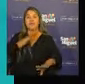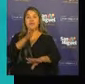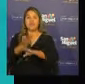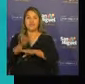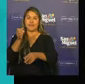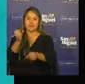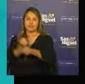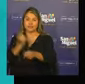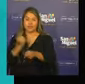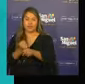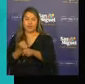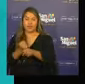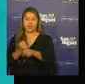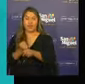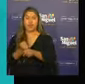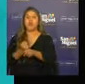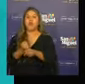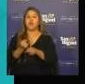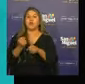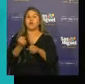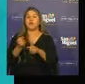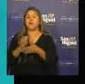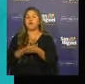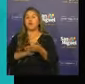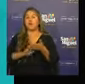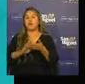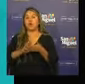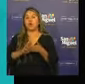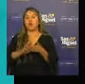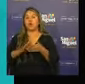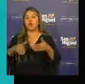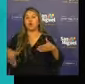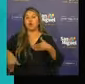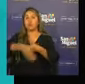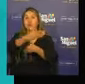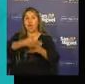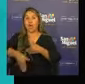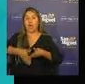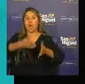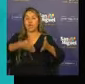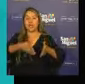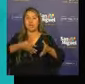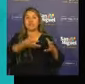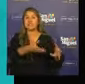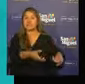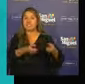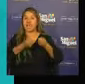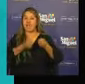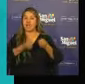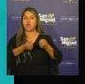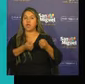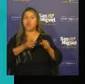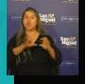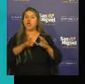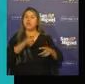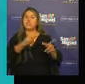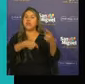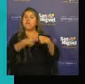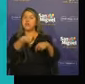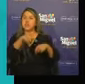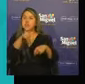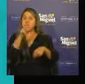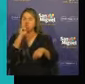a decomisar o a trabajar más o menos en la calle, sino que también tiene que ver con cómo prevenimos, cómo